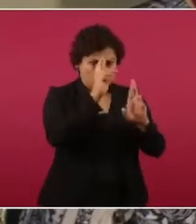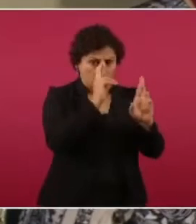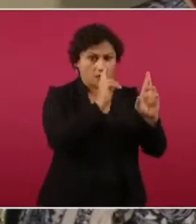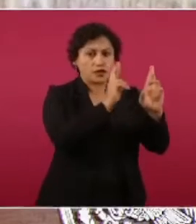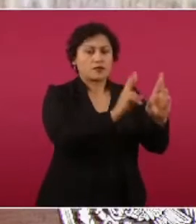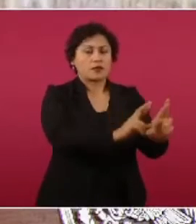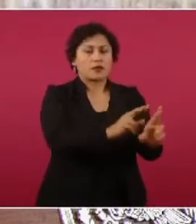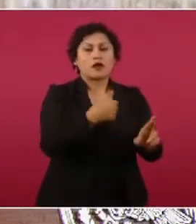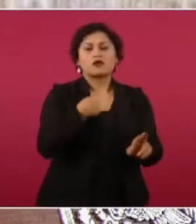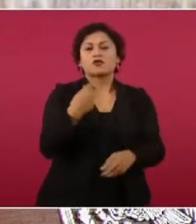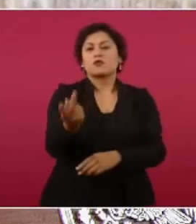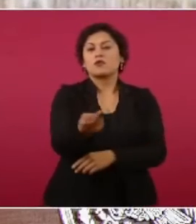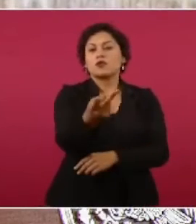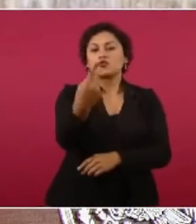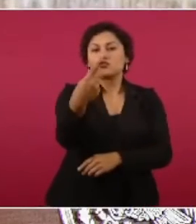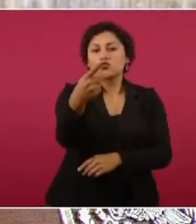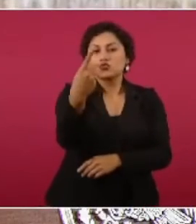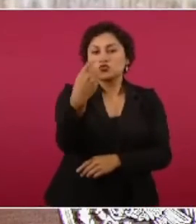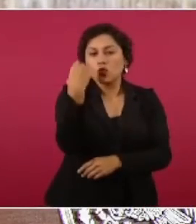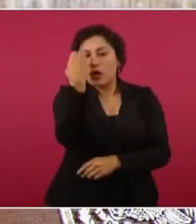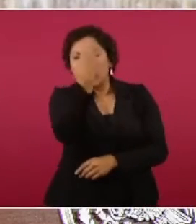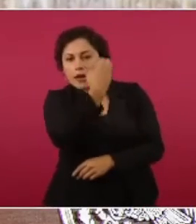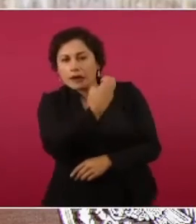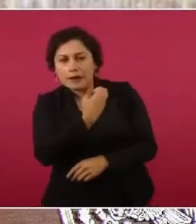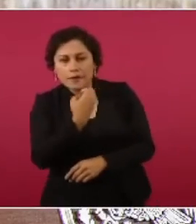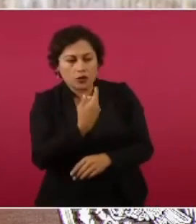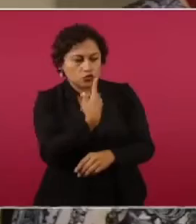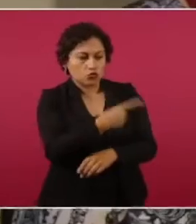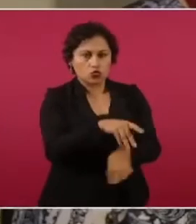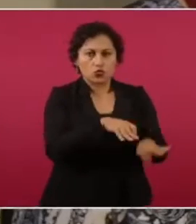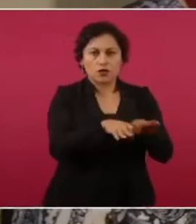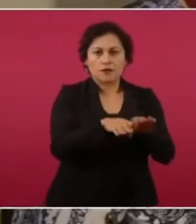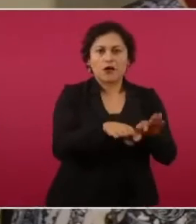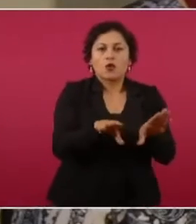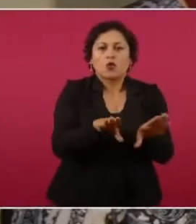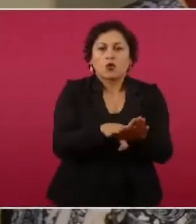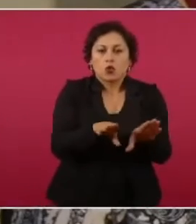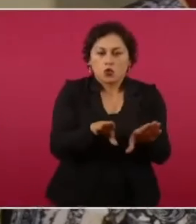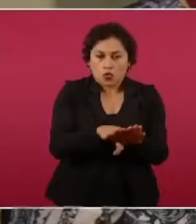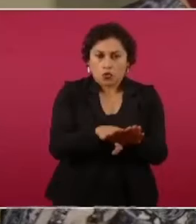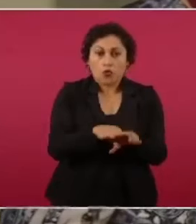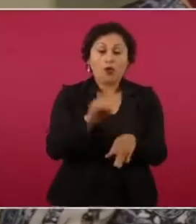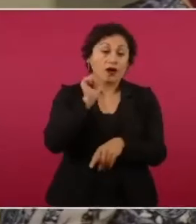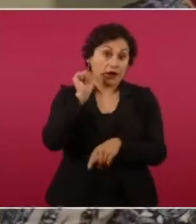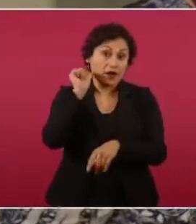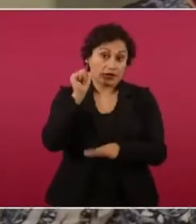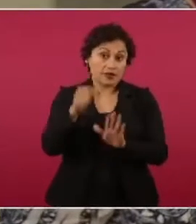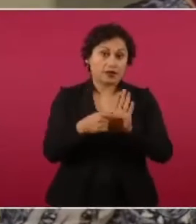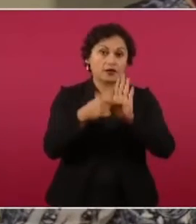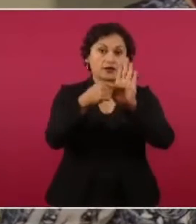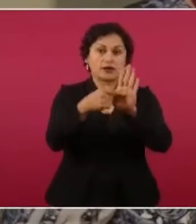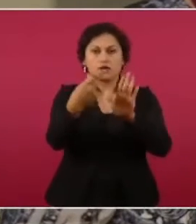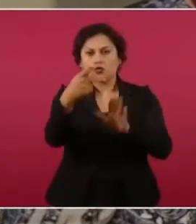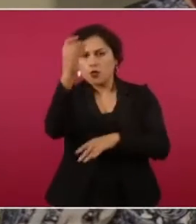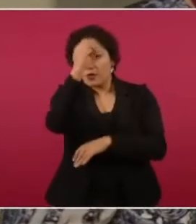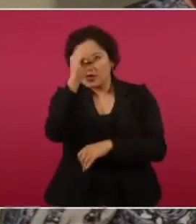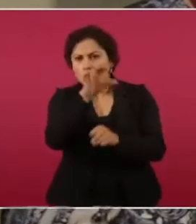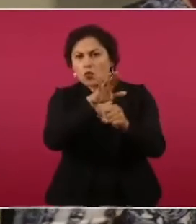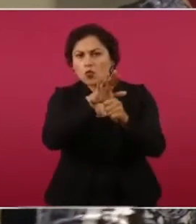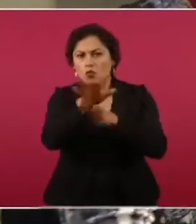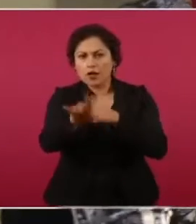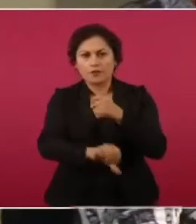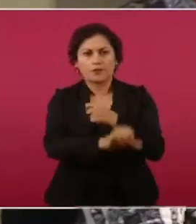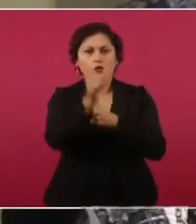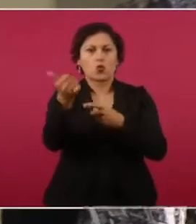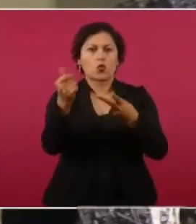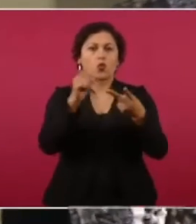la valoración que hace usted de este trabajo que han hecho y particularmente de lo que presentaron ayer? Y en un segundo tema, ¿qué le